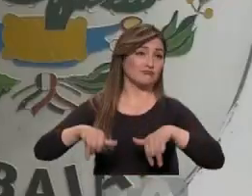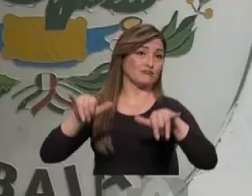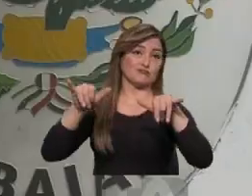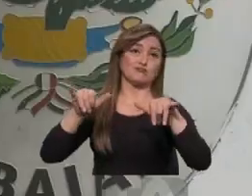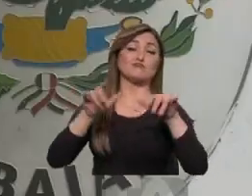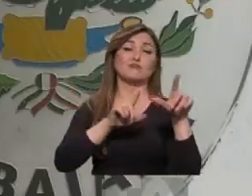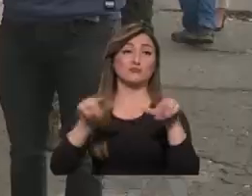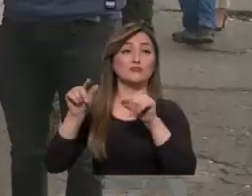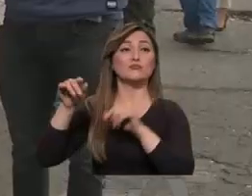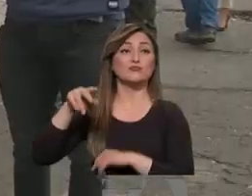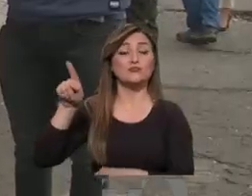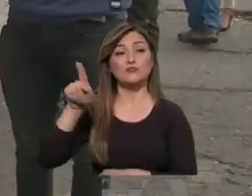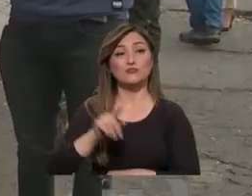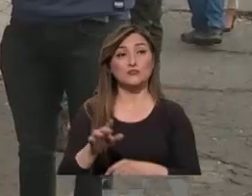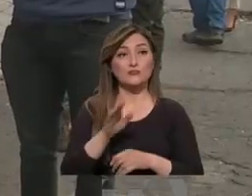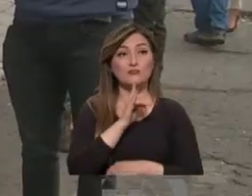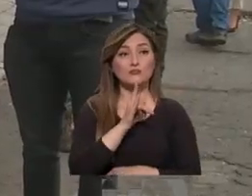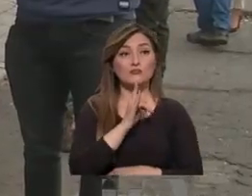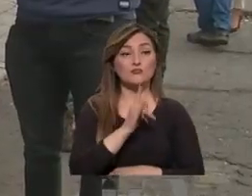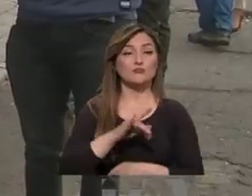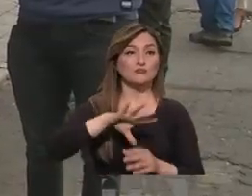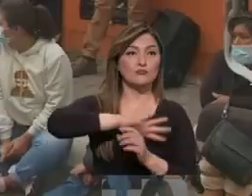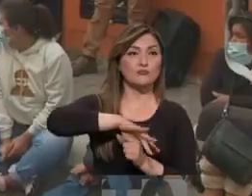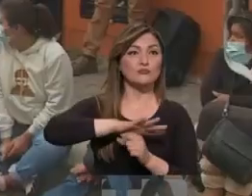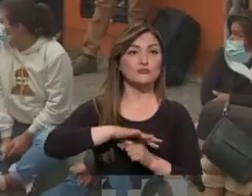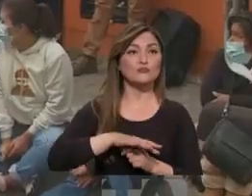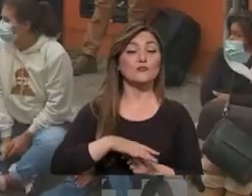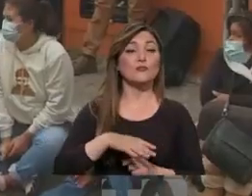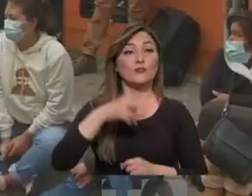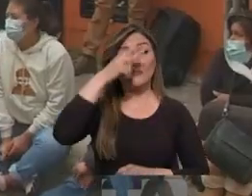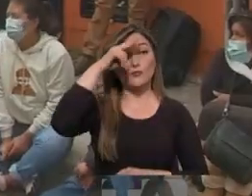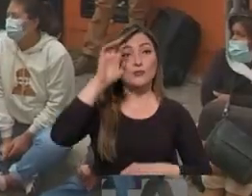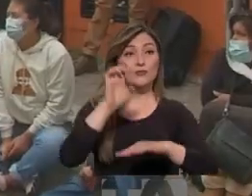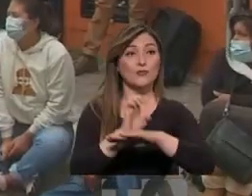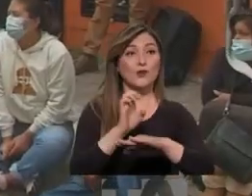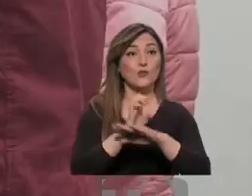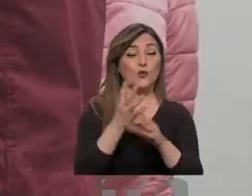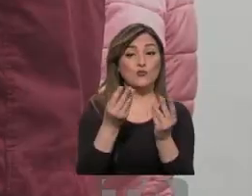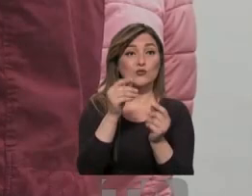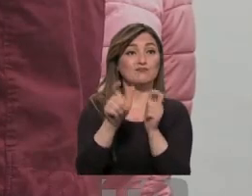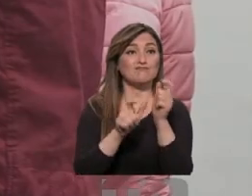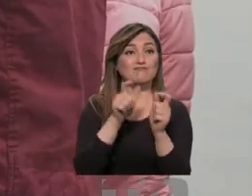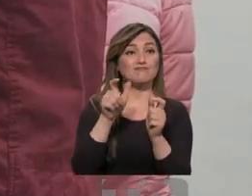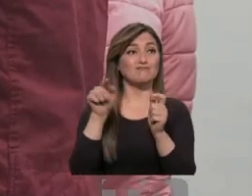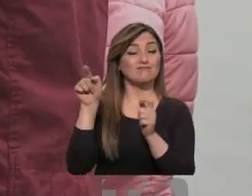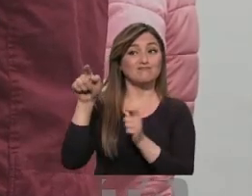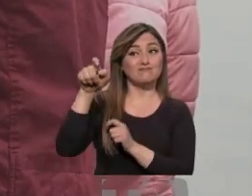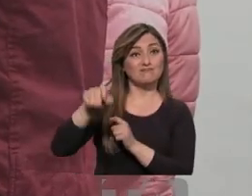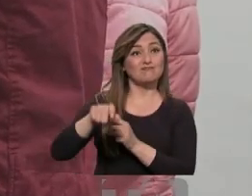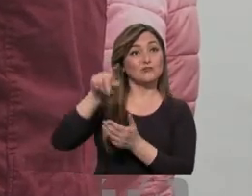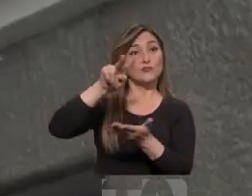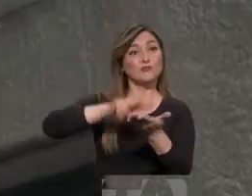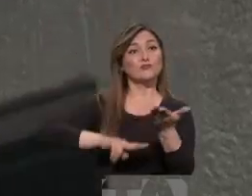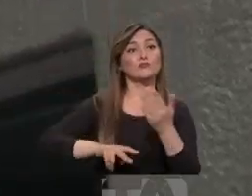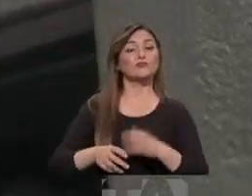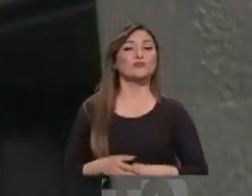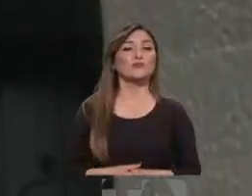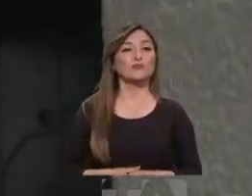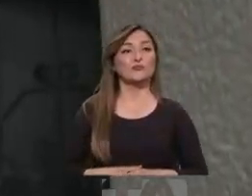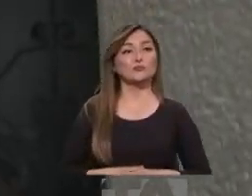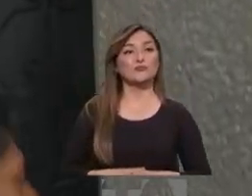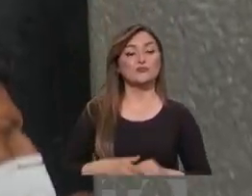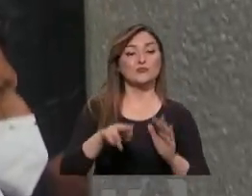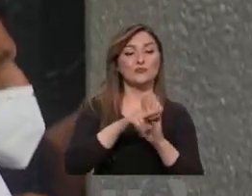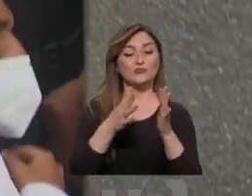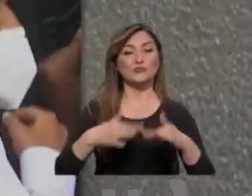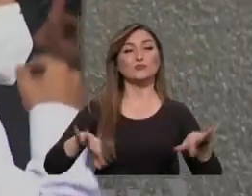y migrar hacia el norte. En la Embajada de México en Ecuador es visible la cantidad de ciudadanos que requieren la visa. Nuevamente un